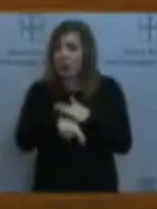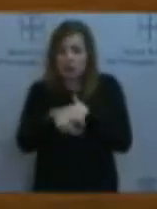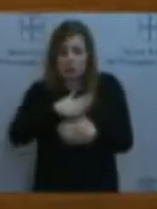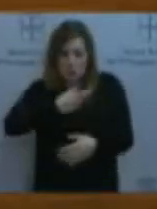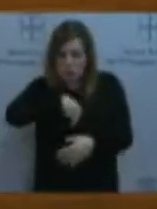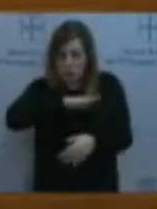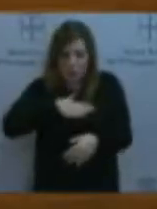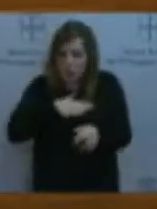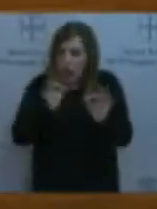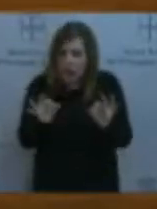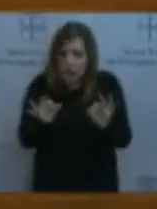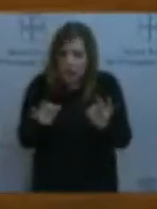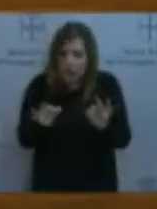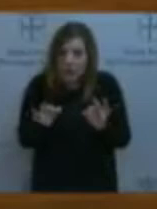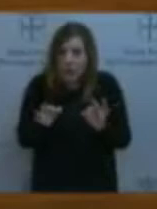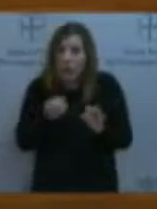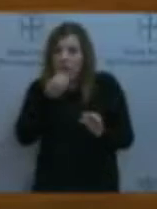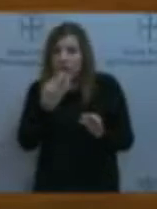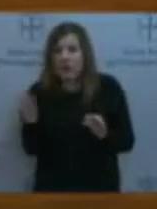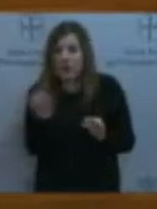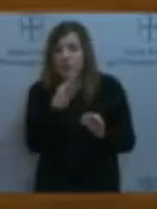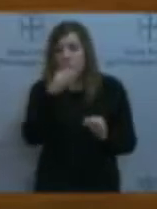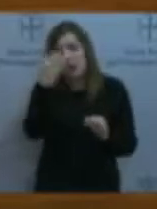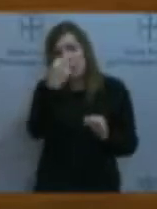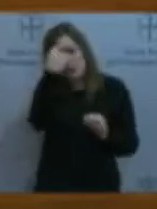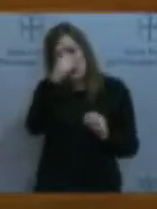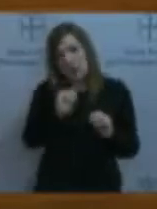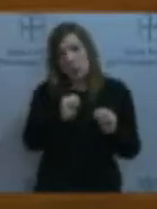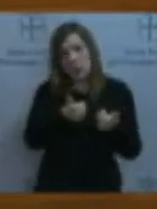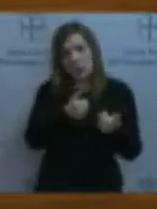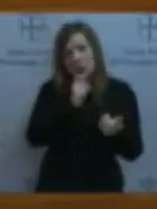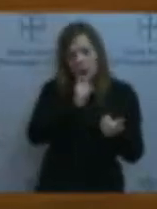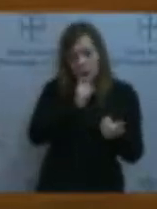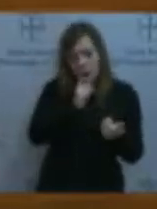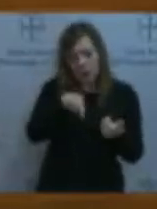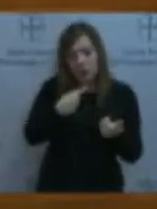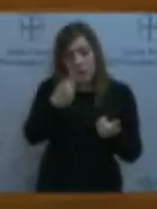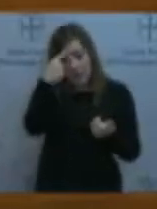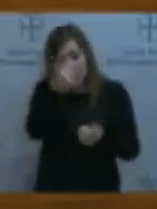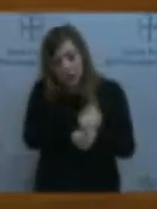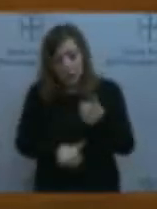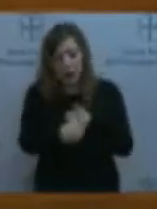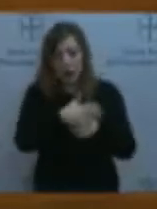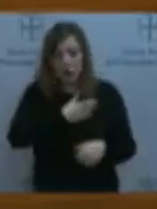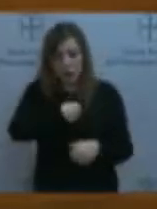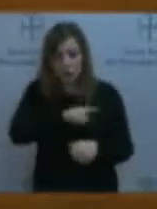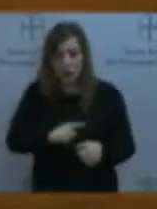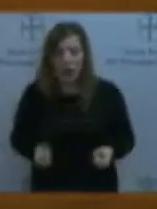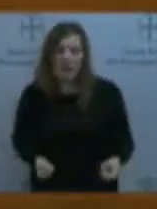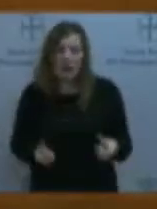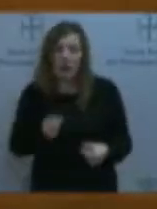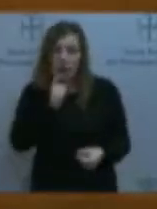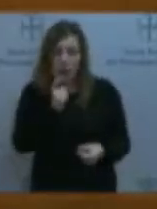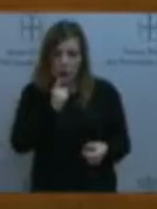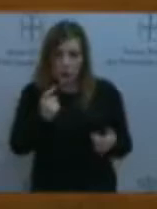que tomar bien en cuenta cuál es el punto de partida y en torno a él pues establecer cuáles son nuestras prioridades y cómo decidimos gastarlo. Y